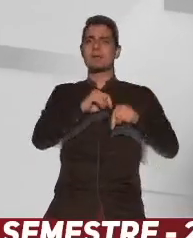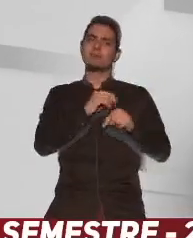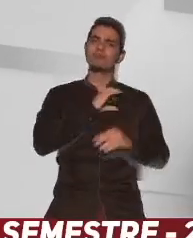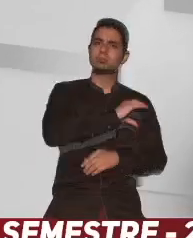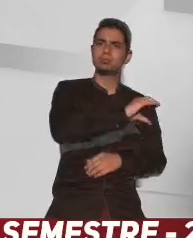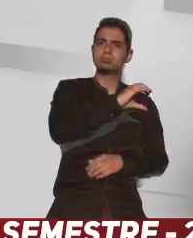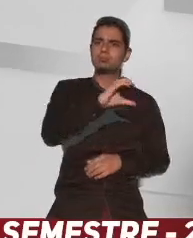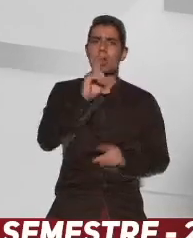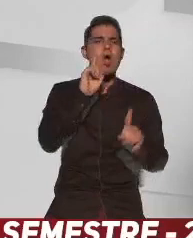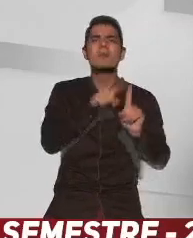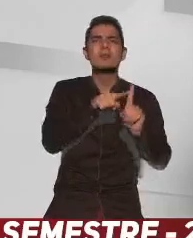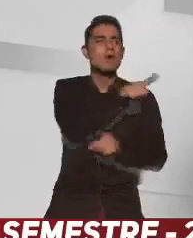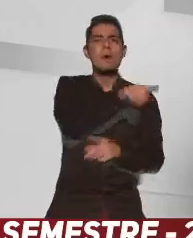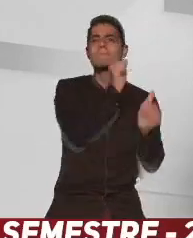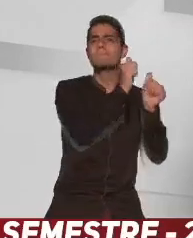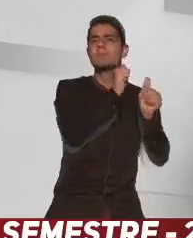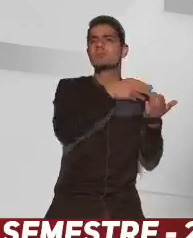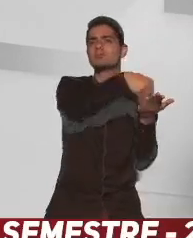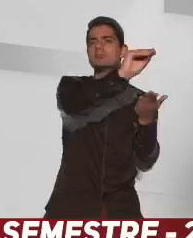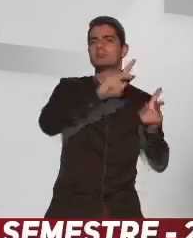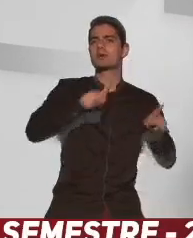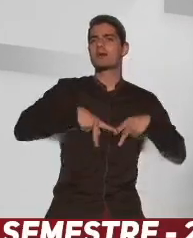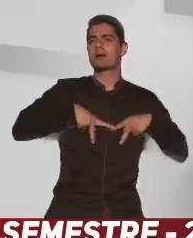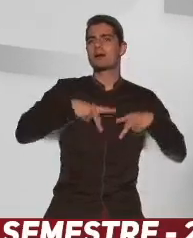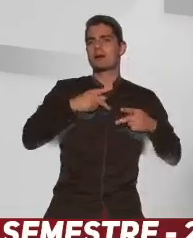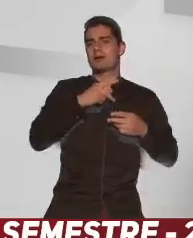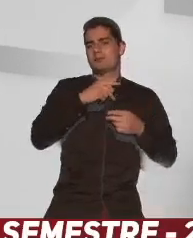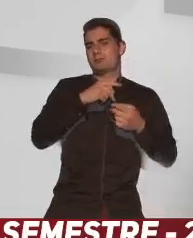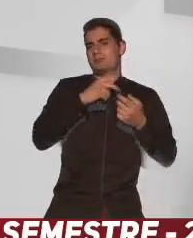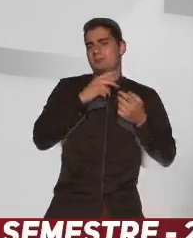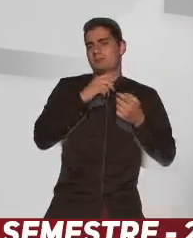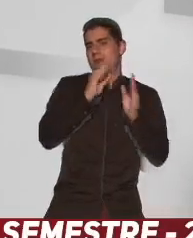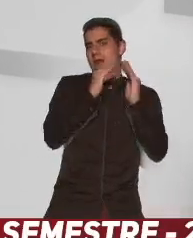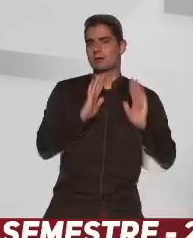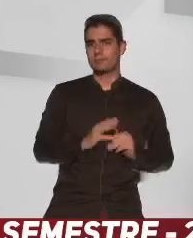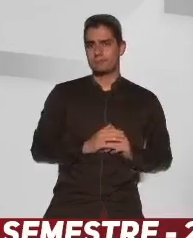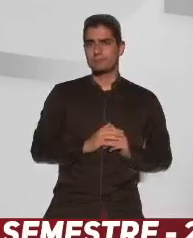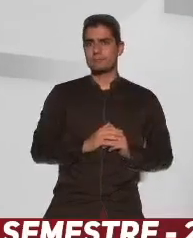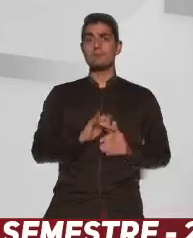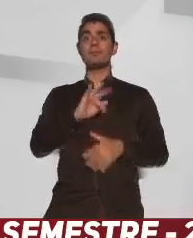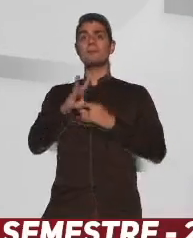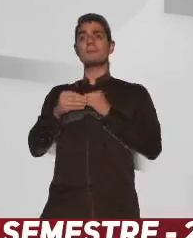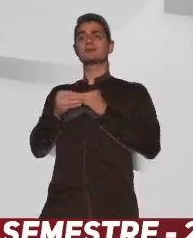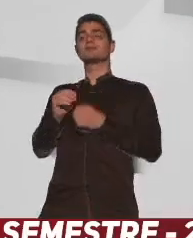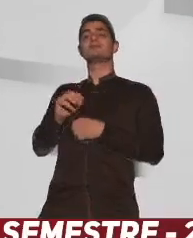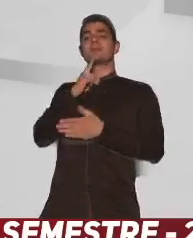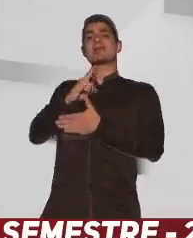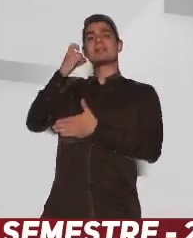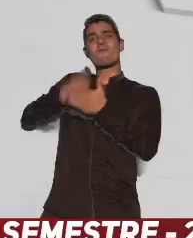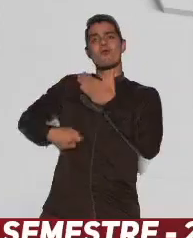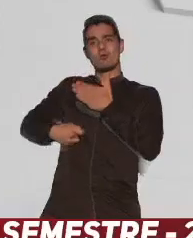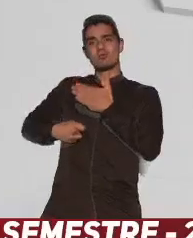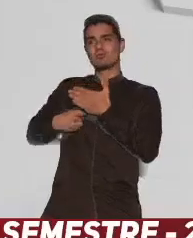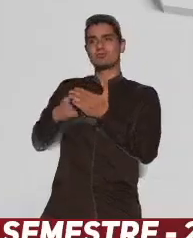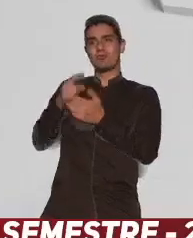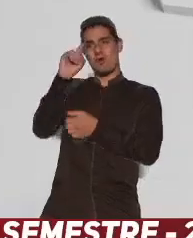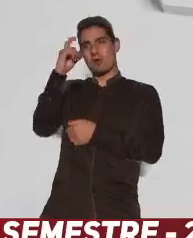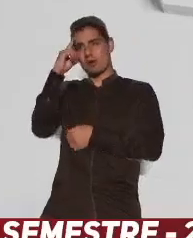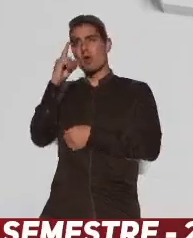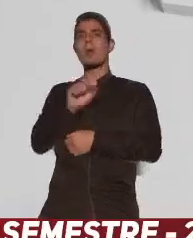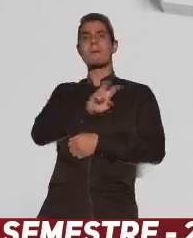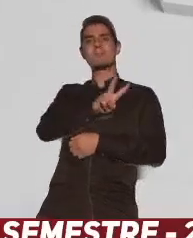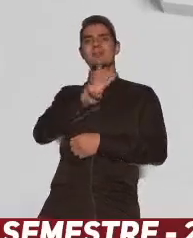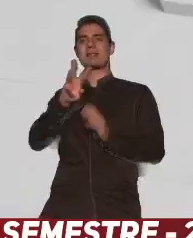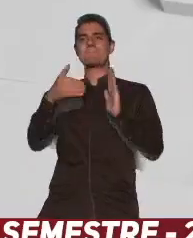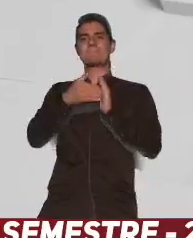propia. Gastos por tributos, 23 mil millones de pesos que corresponden al 0.2% para